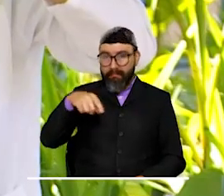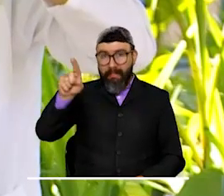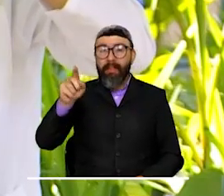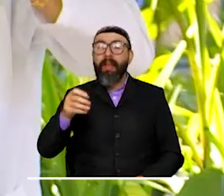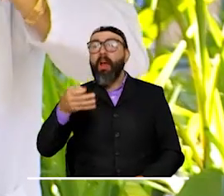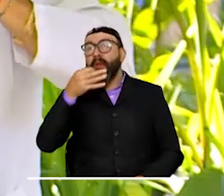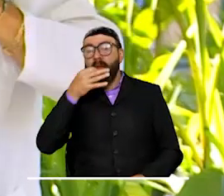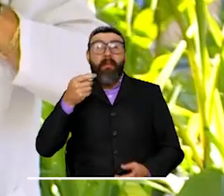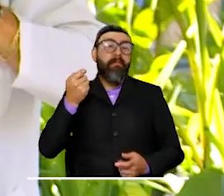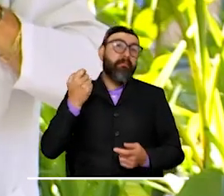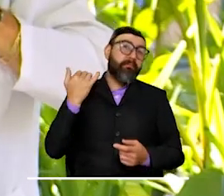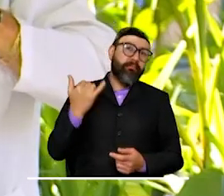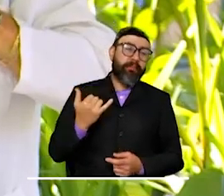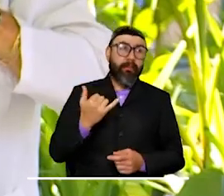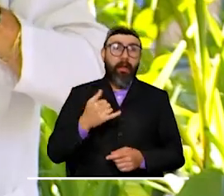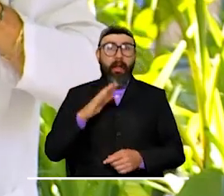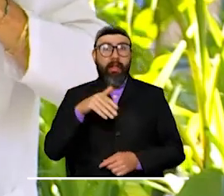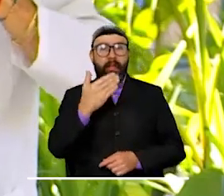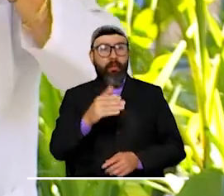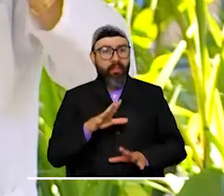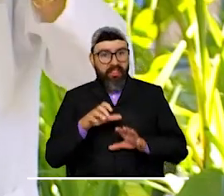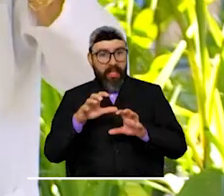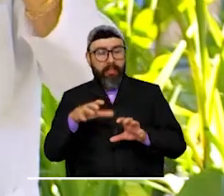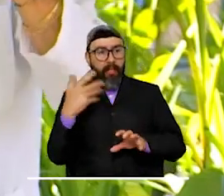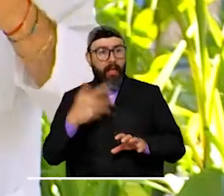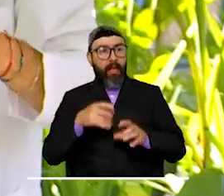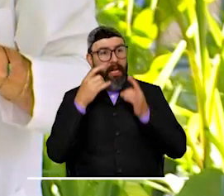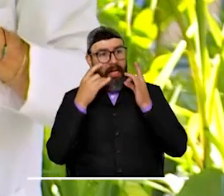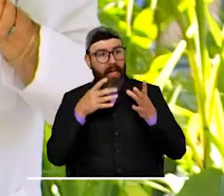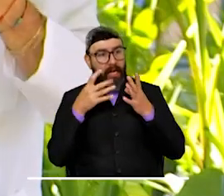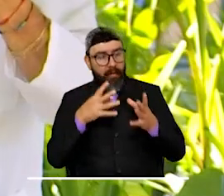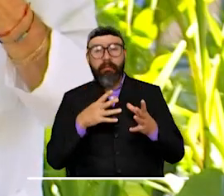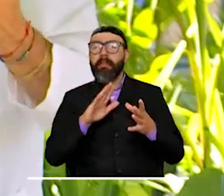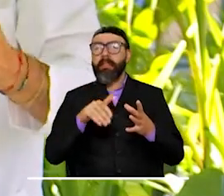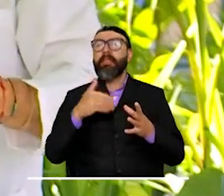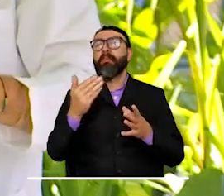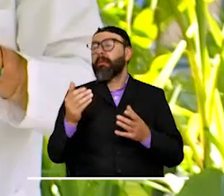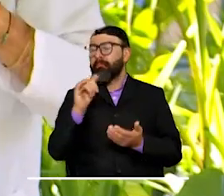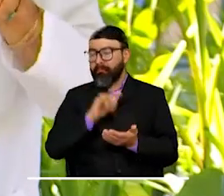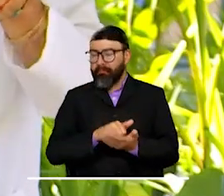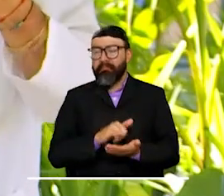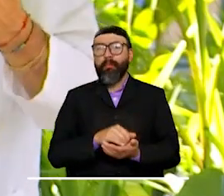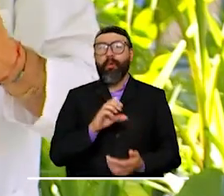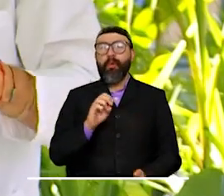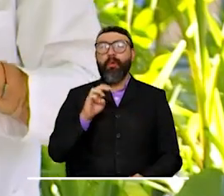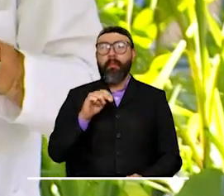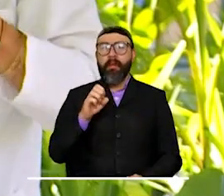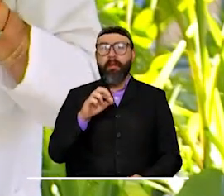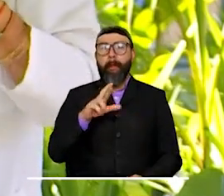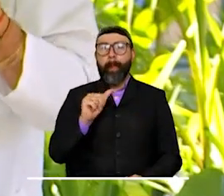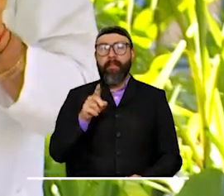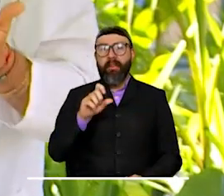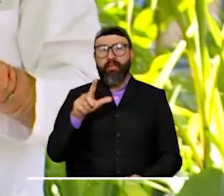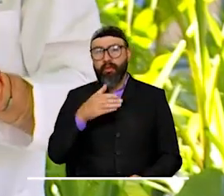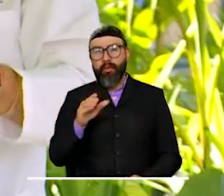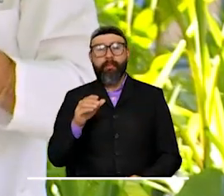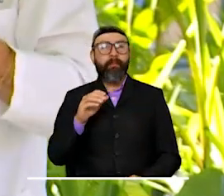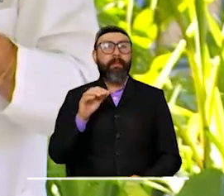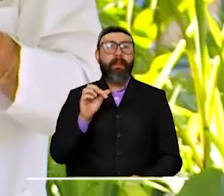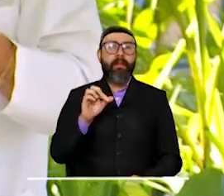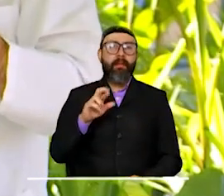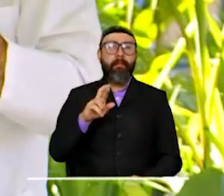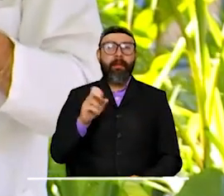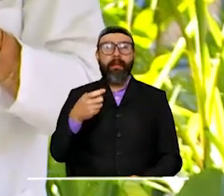efectos secundarios, y seguramente próximamente pasará con el omeprazol, con la atorvastatina, con la pregabalina, con el mismo